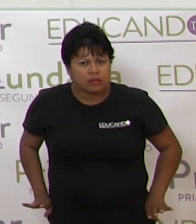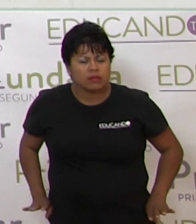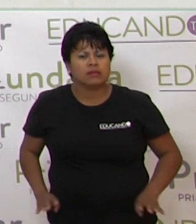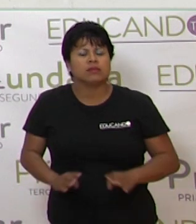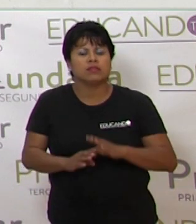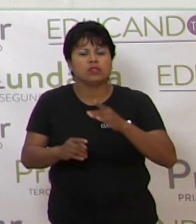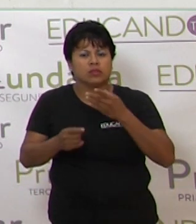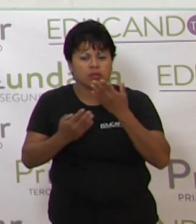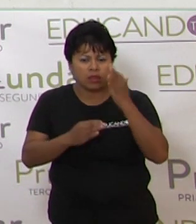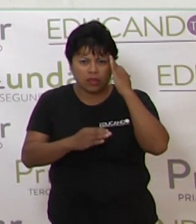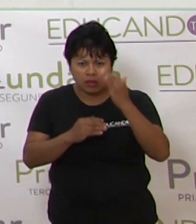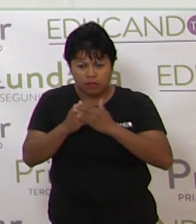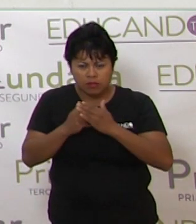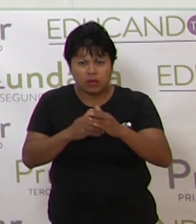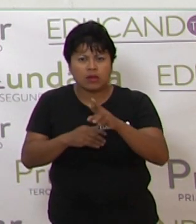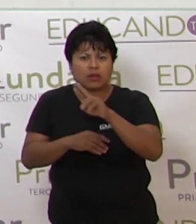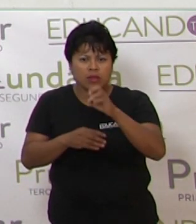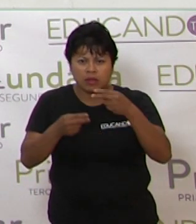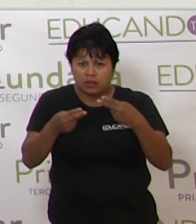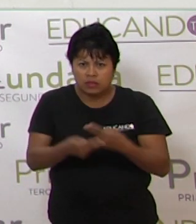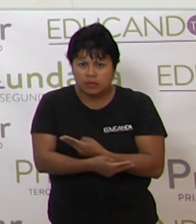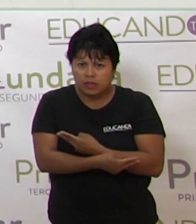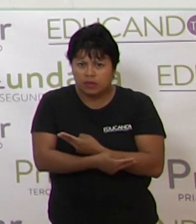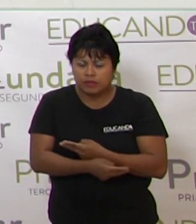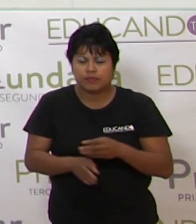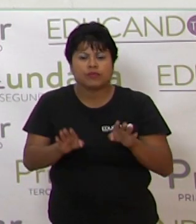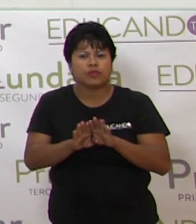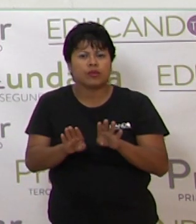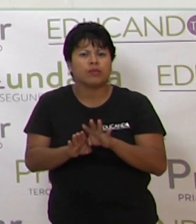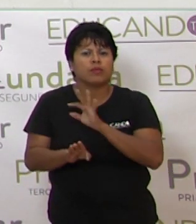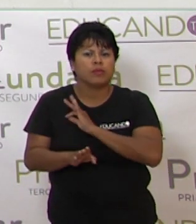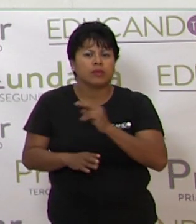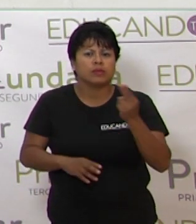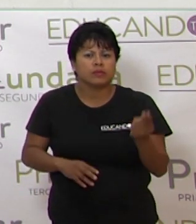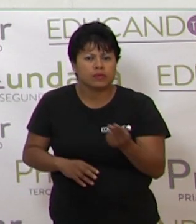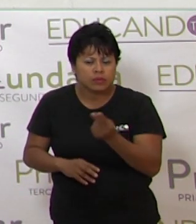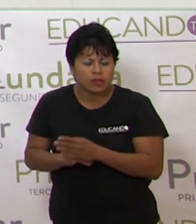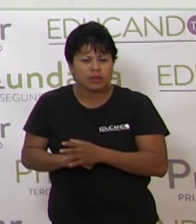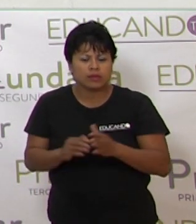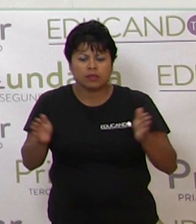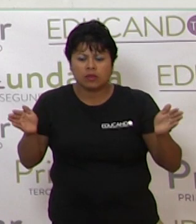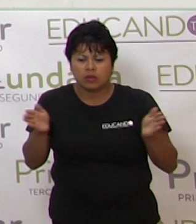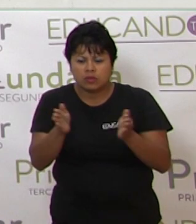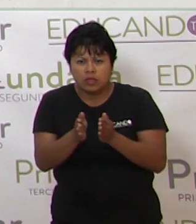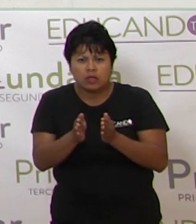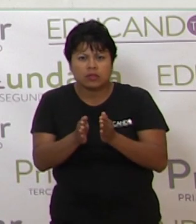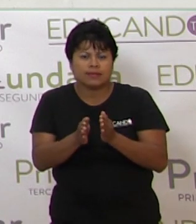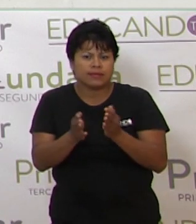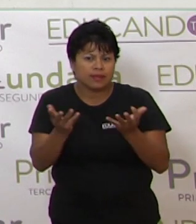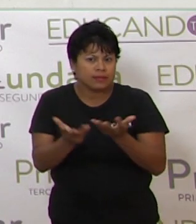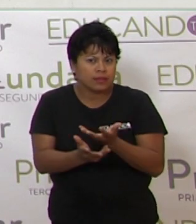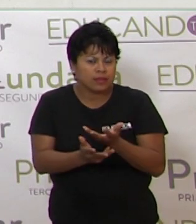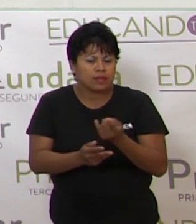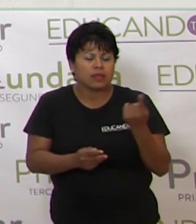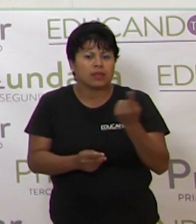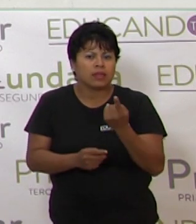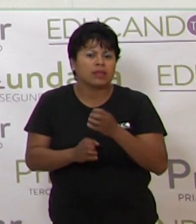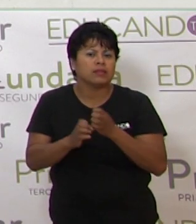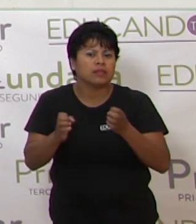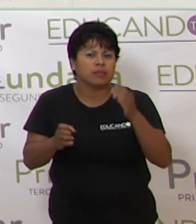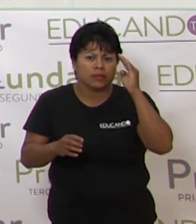de la época del Renacimiento? ¿Cómo podrían ustedes deducir o inferir qué